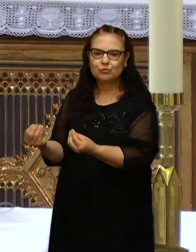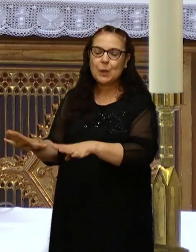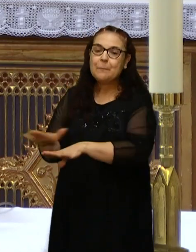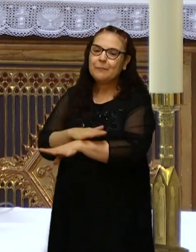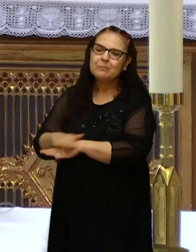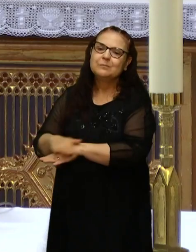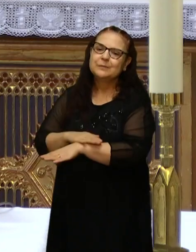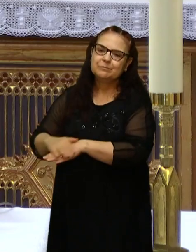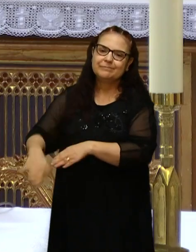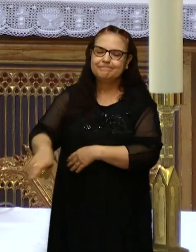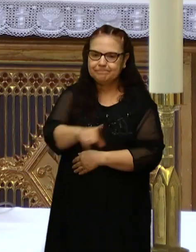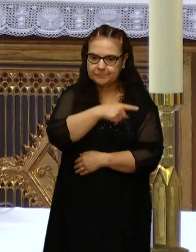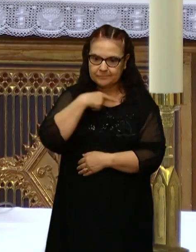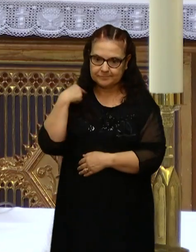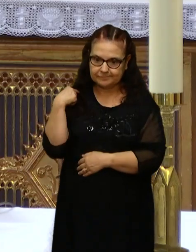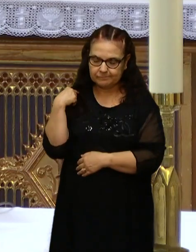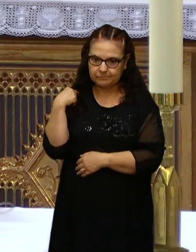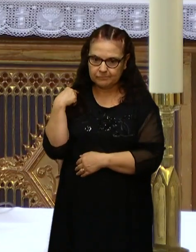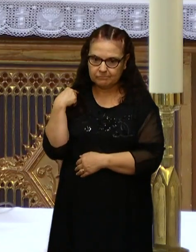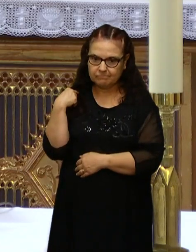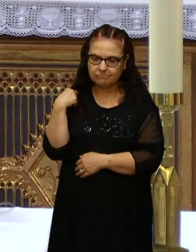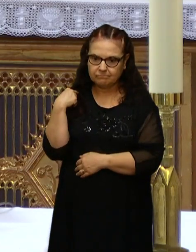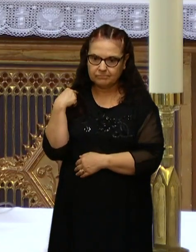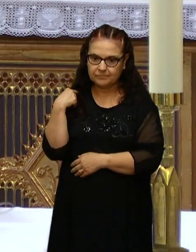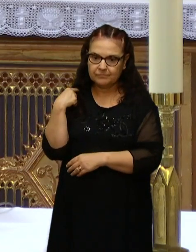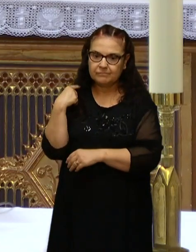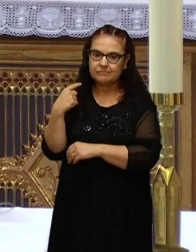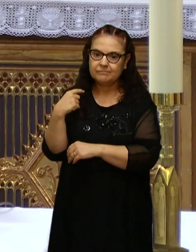muchos para el perdón de los pecados.